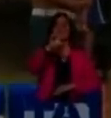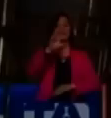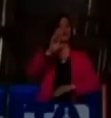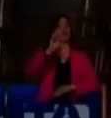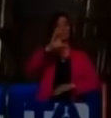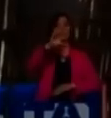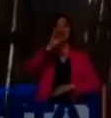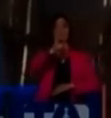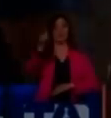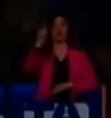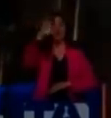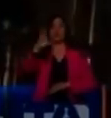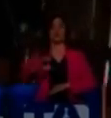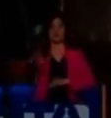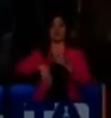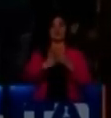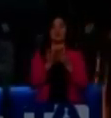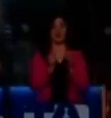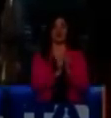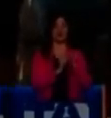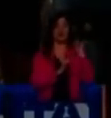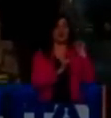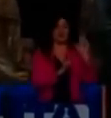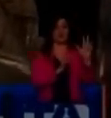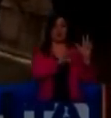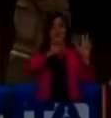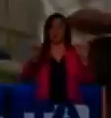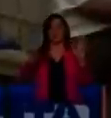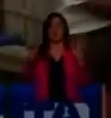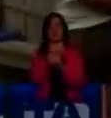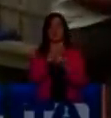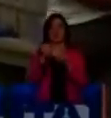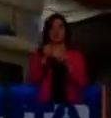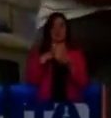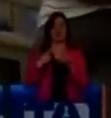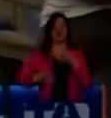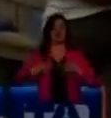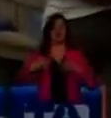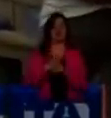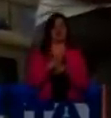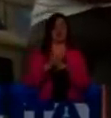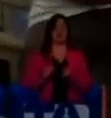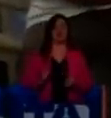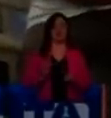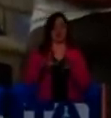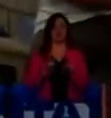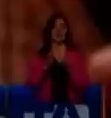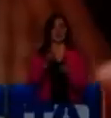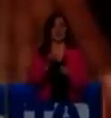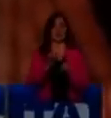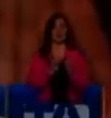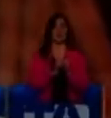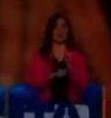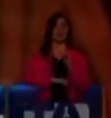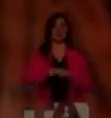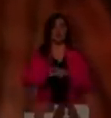sufrido violencia física o sexual, según la Organización Mundial de la Salud, y el 38% de los asesinatos de mujeres que se cometen